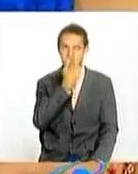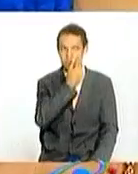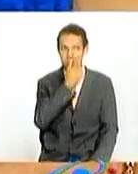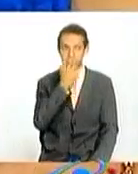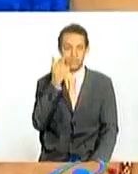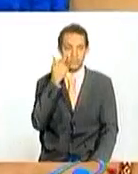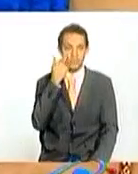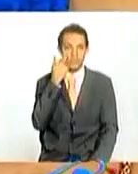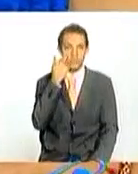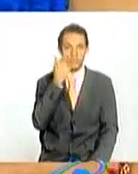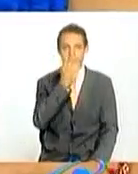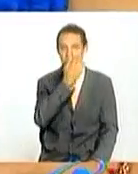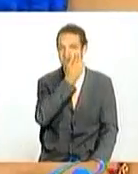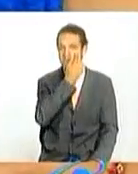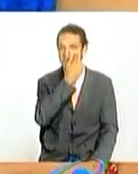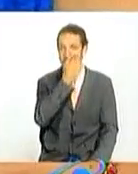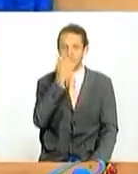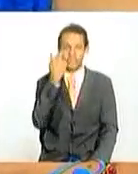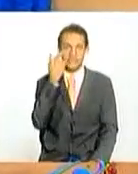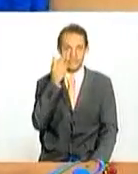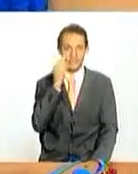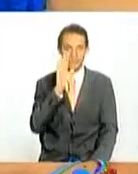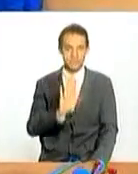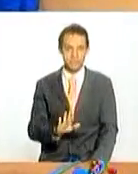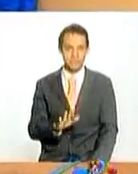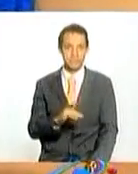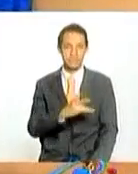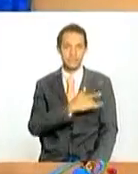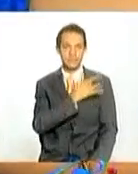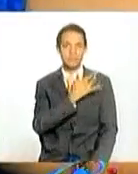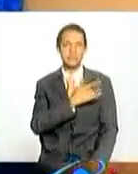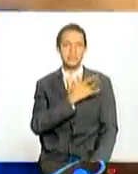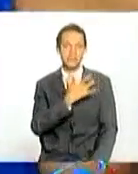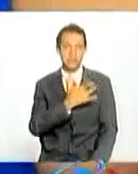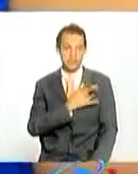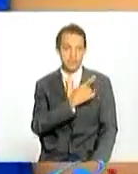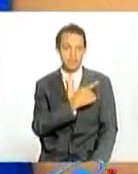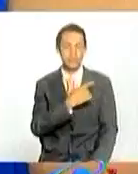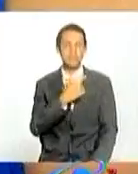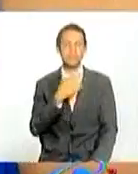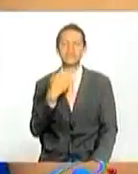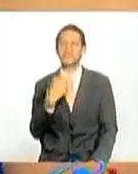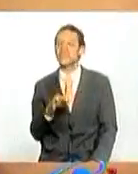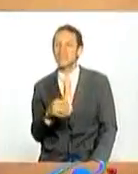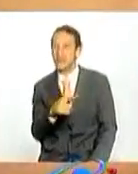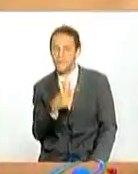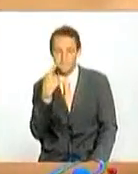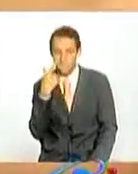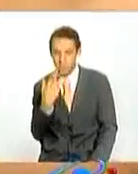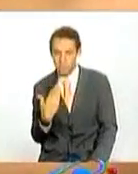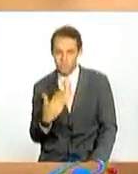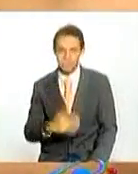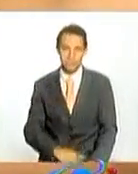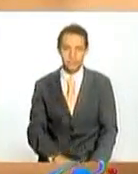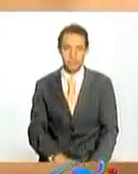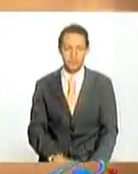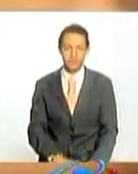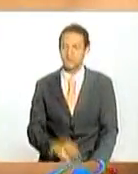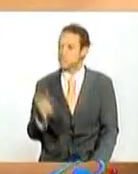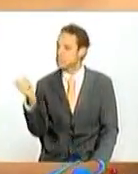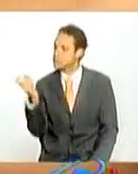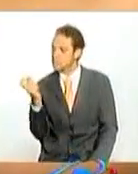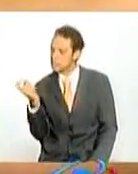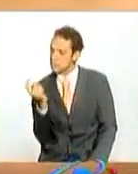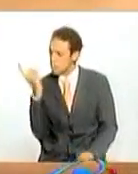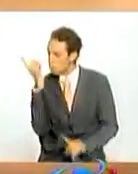personas que sienten nodulaciones, que sienten masas. Vamos a colocar los bracitos. Se hace un